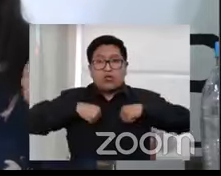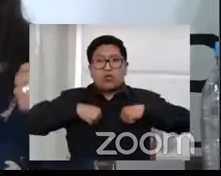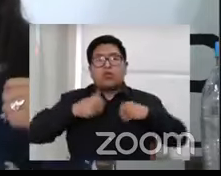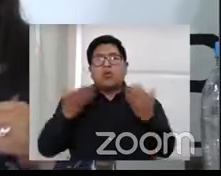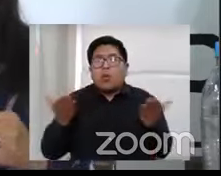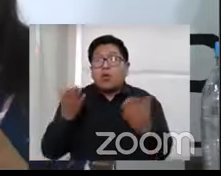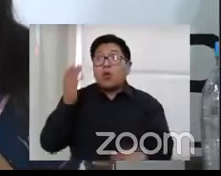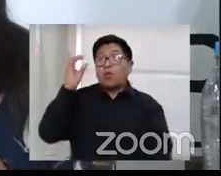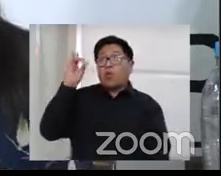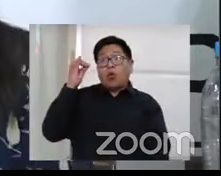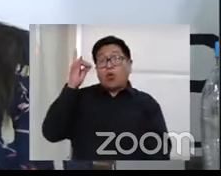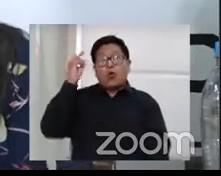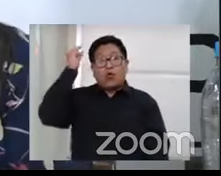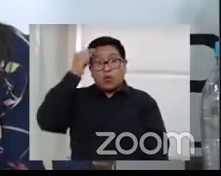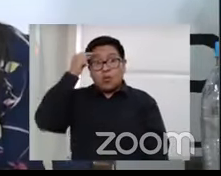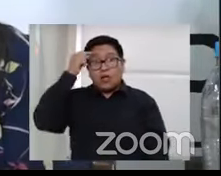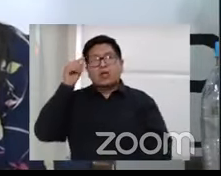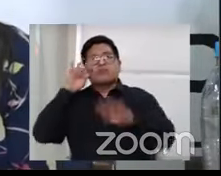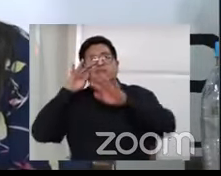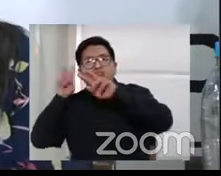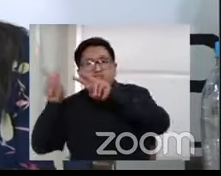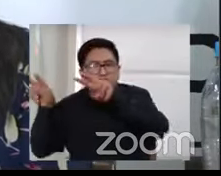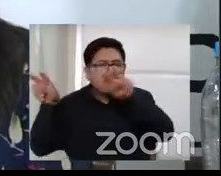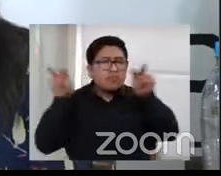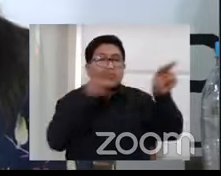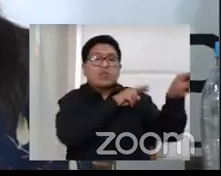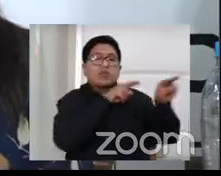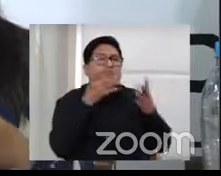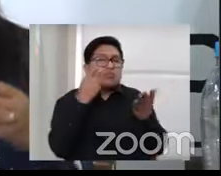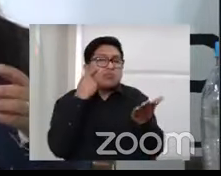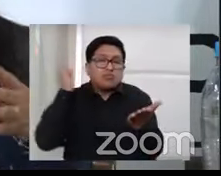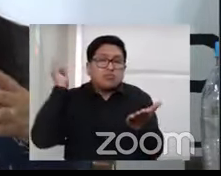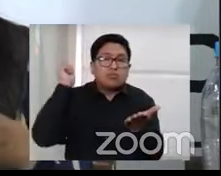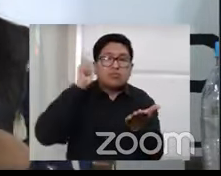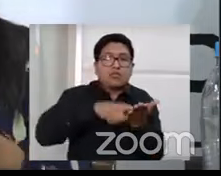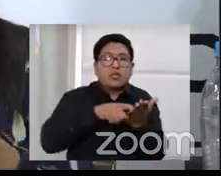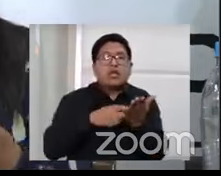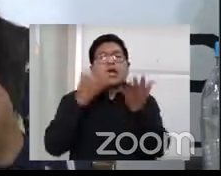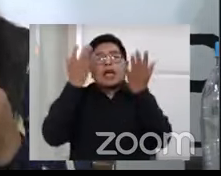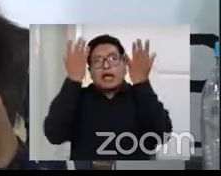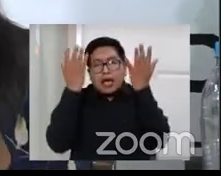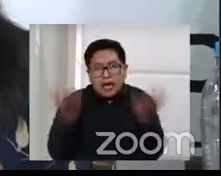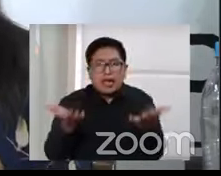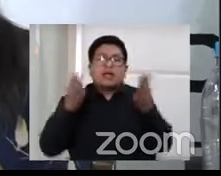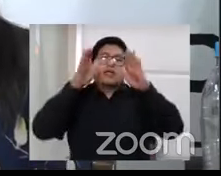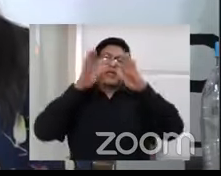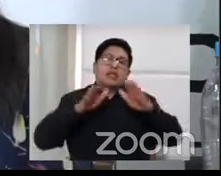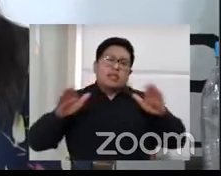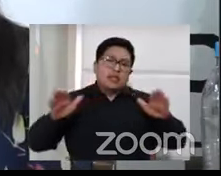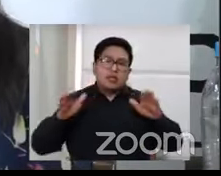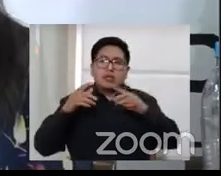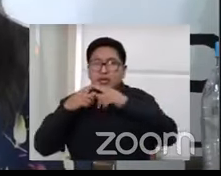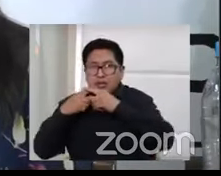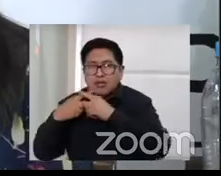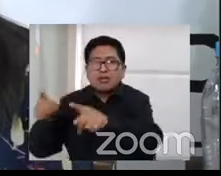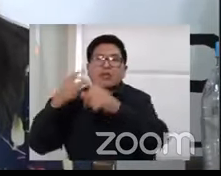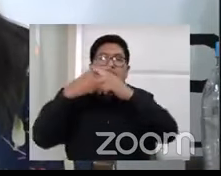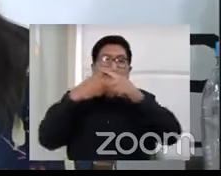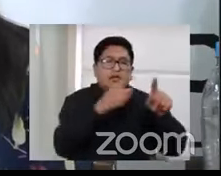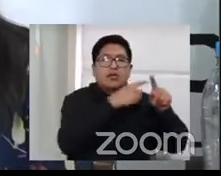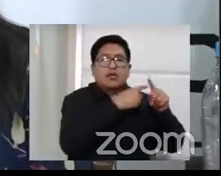plurinacional y comunitario de bolivia tomando en cuenta nuestras infancias en bolivia que con